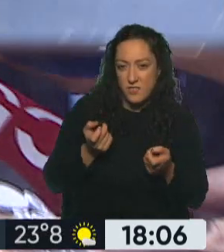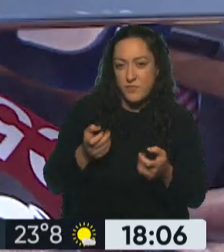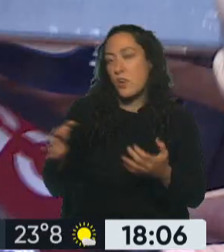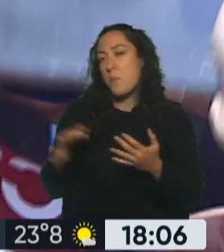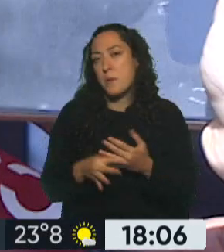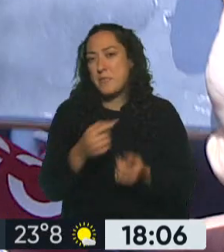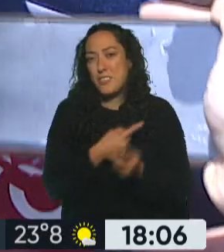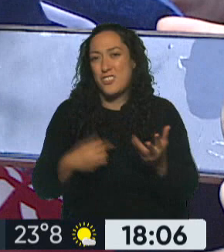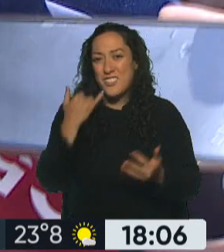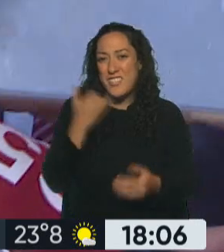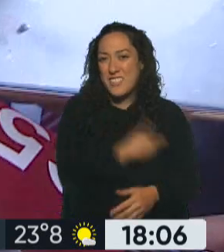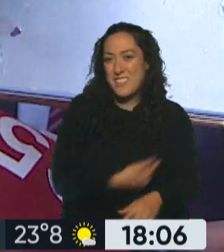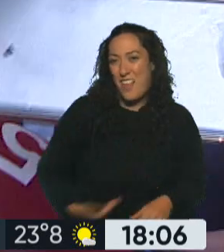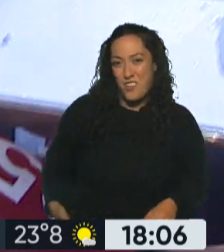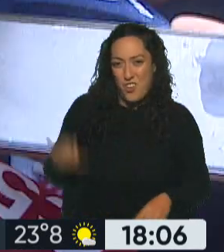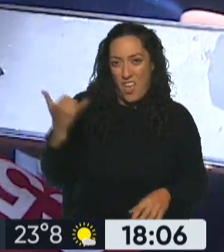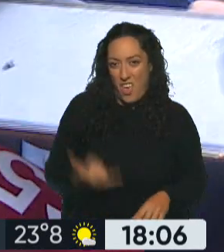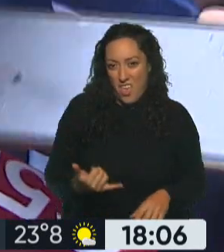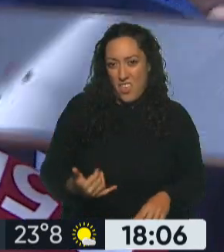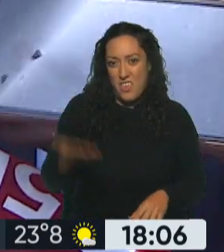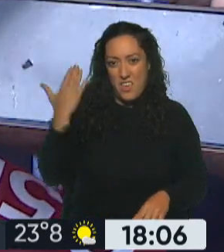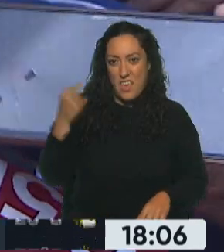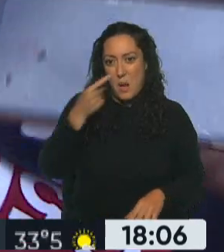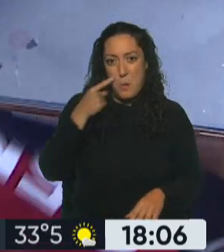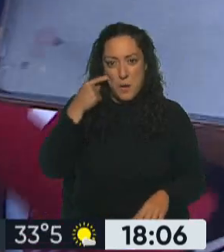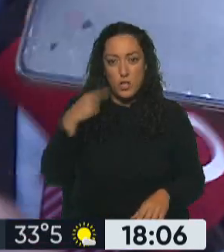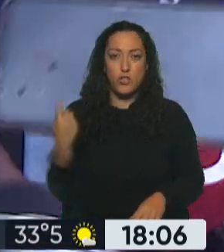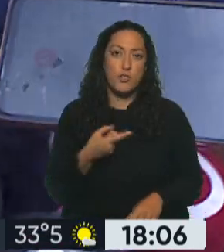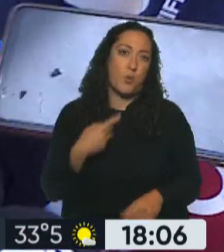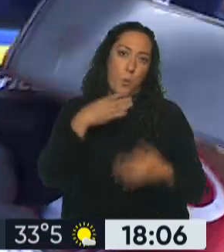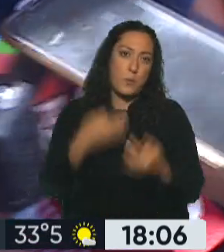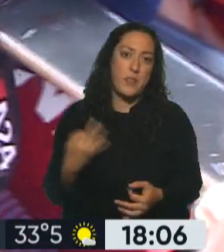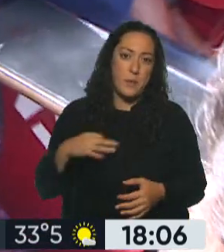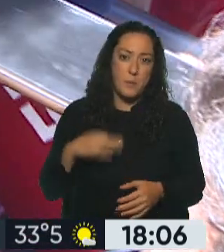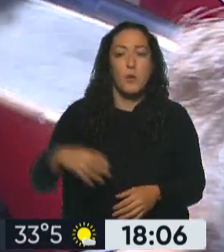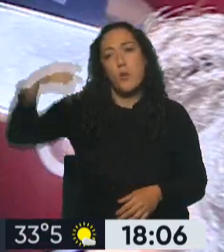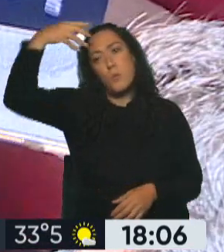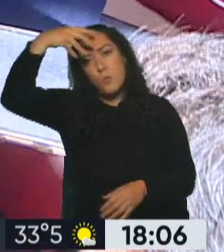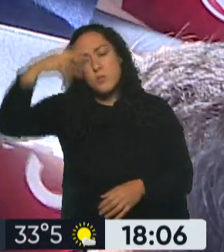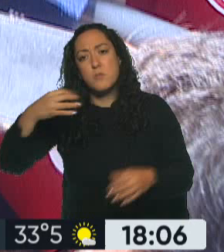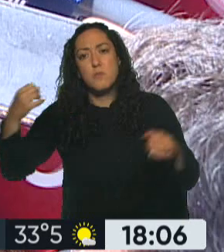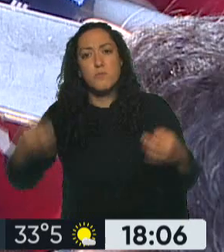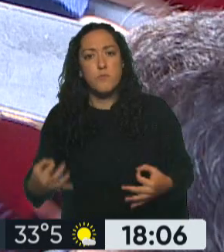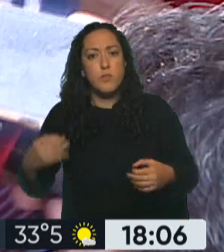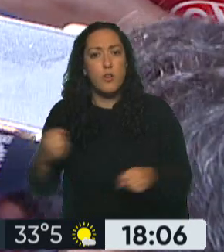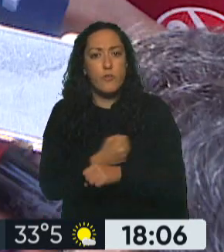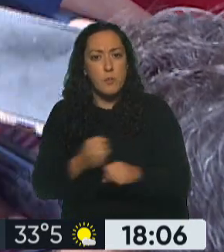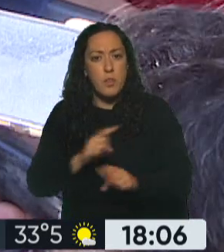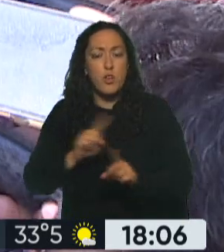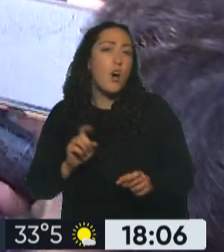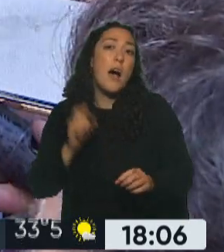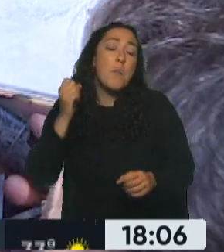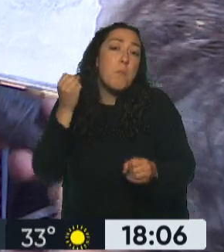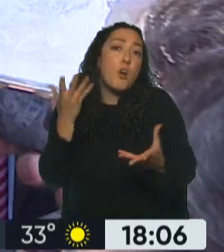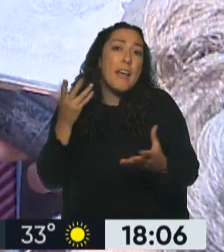está asumido por el Estado en la presidencia de Alberto Fernández hay que cumplirlos. ¿Por qué no oficializan a Patricia Bullrich? ¿Por qué hemos dicho que hasta el 10 de diciembre